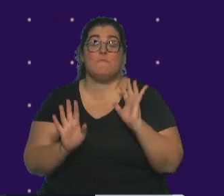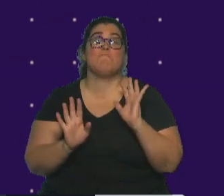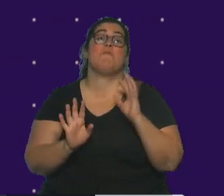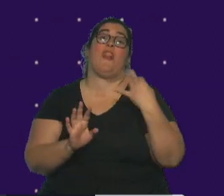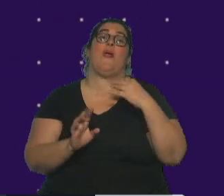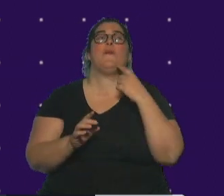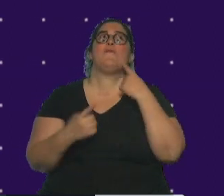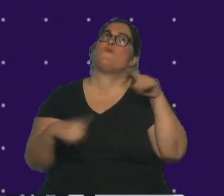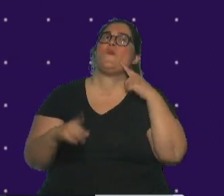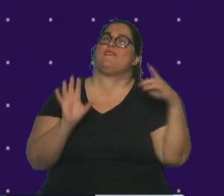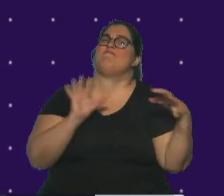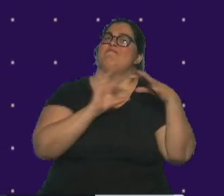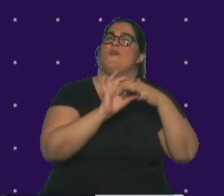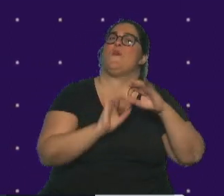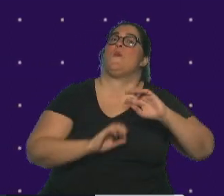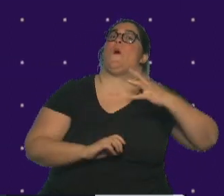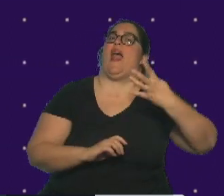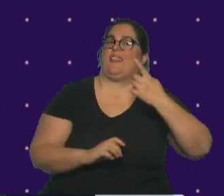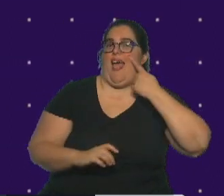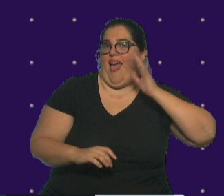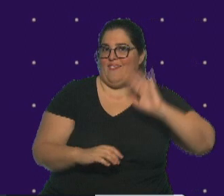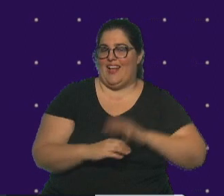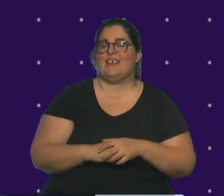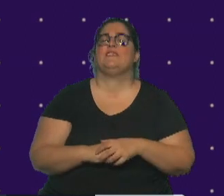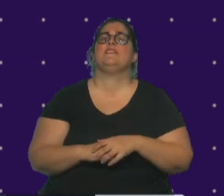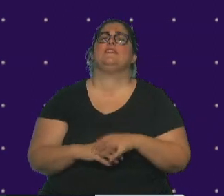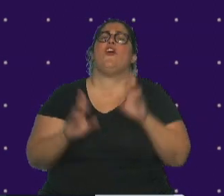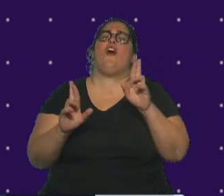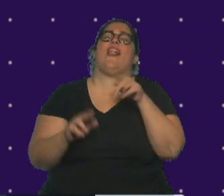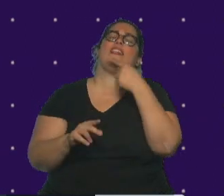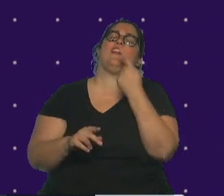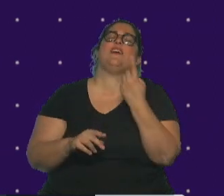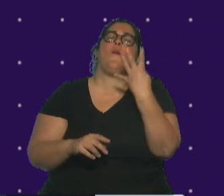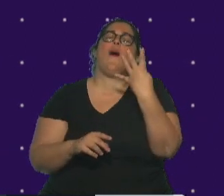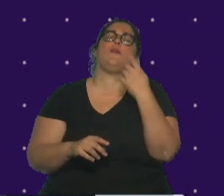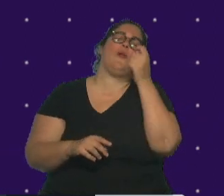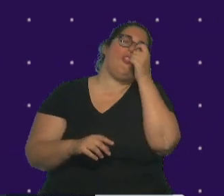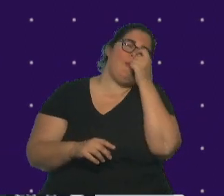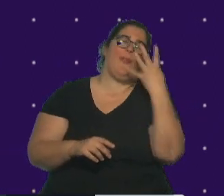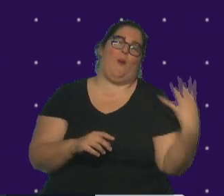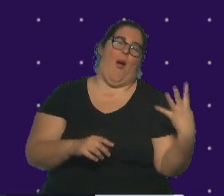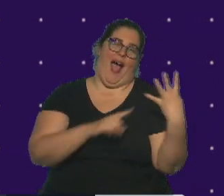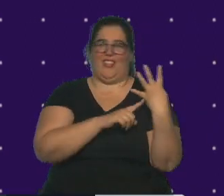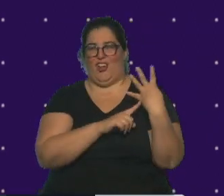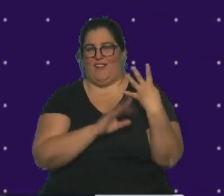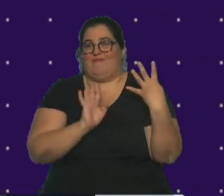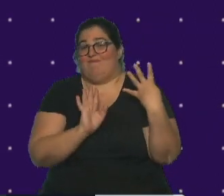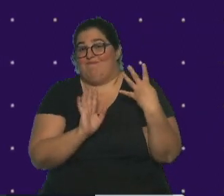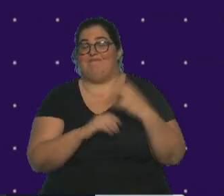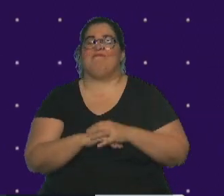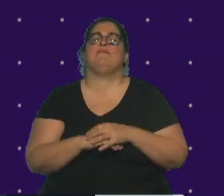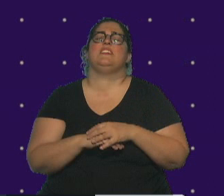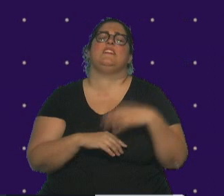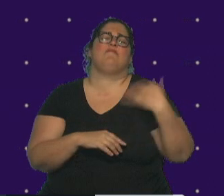cuarta. Bueno, le deseo un 2024, capaz que es el 4 del 2024, También puede ser, también. ¿no? Lleno de éxitos,